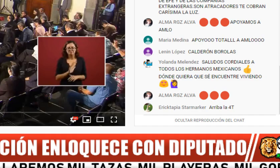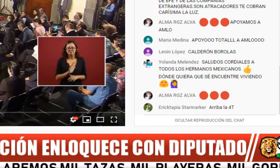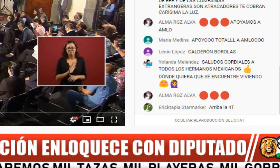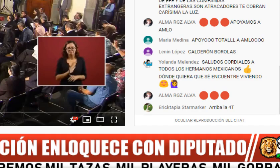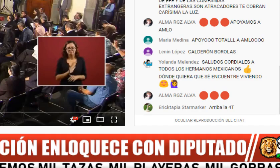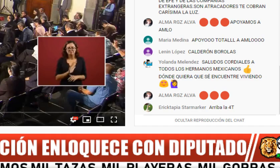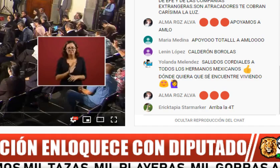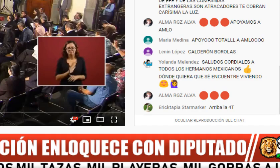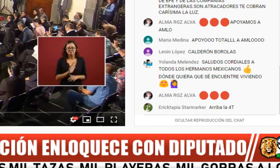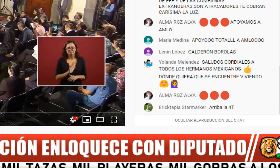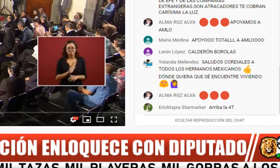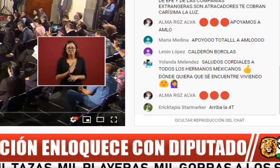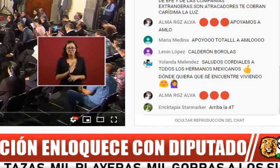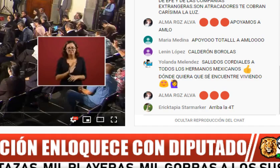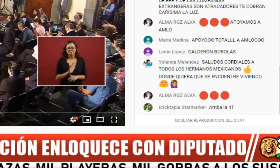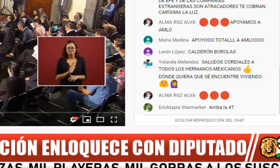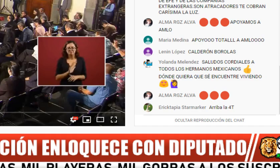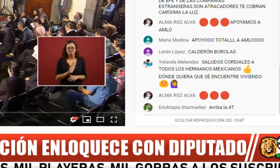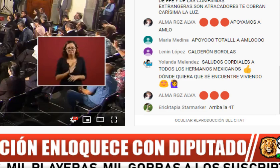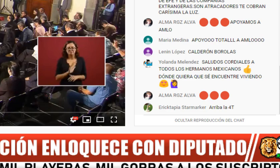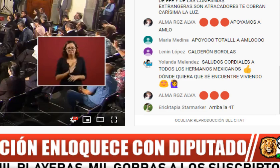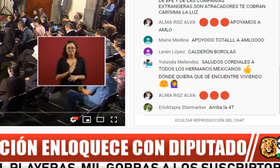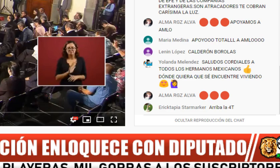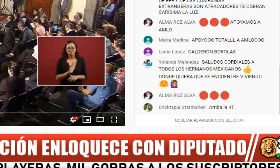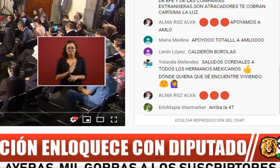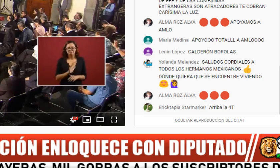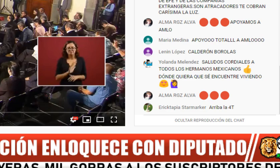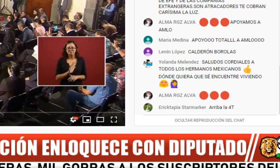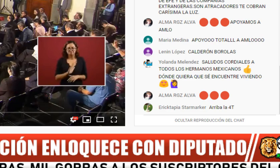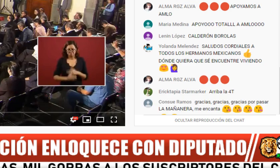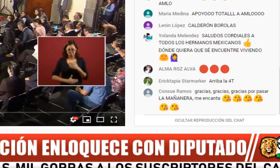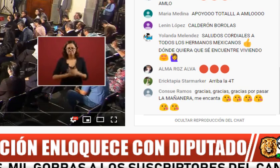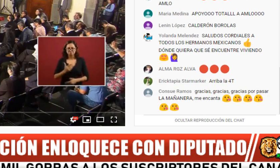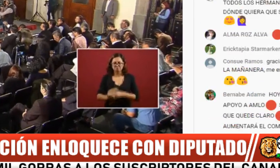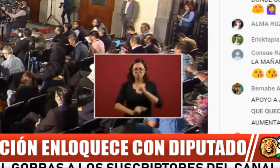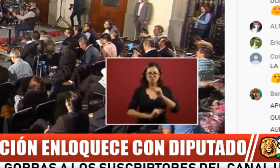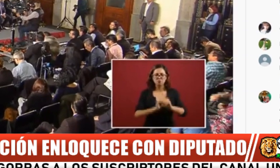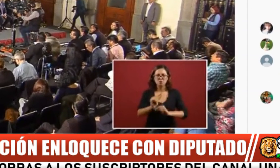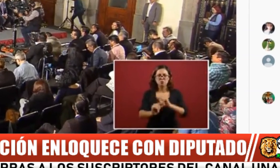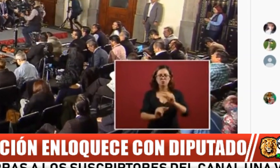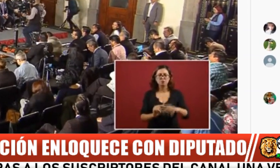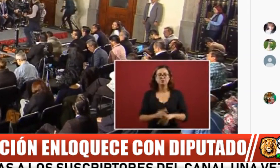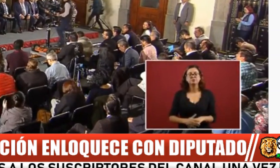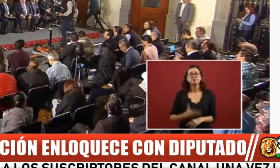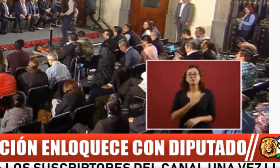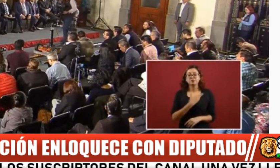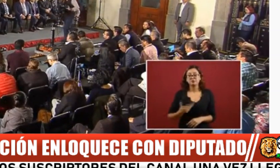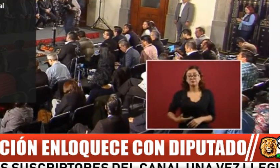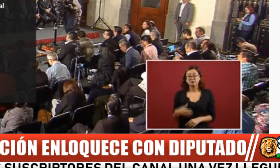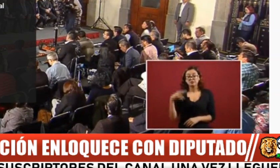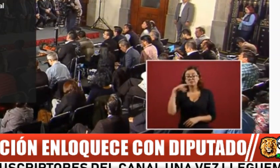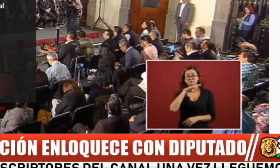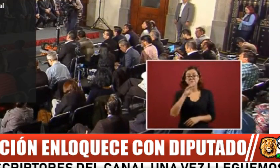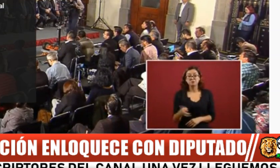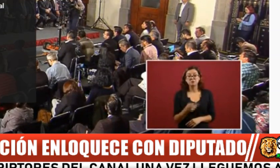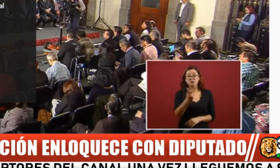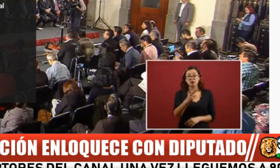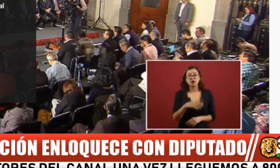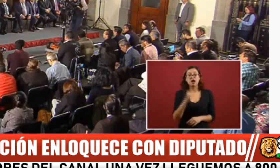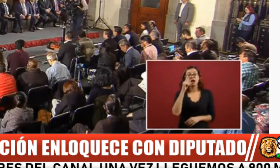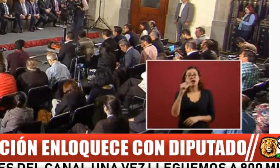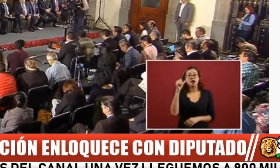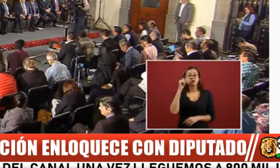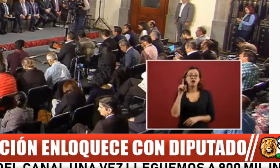qué están tan preocupados. Bueno, ya lo dije al inicio, pero ¿por qué están tan preocupados? Rapidísimo. Ayer un diputado